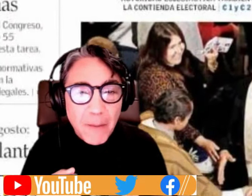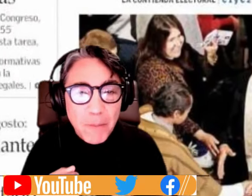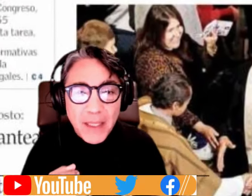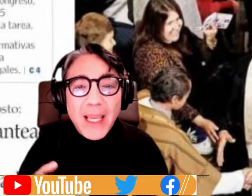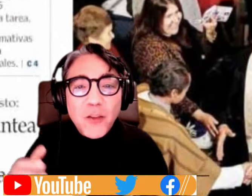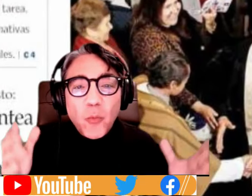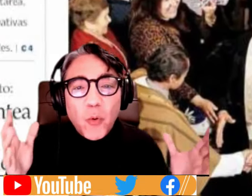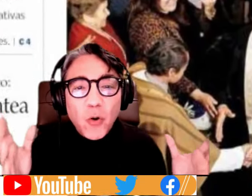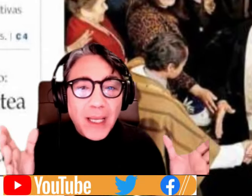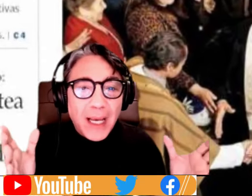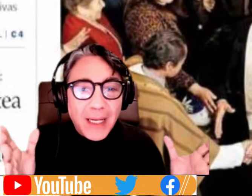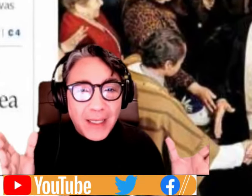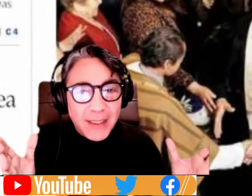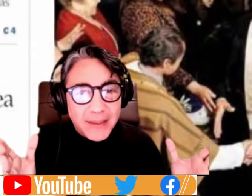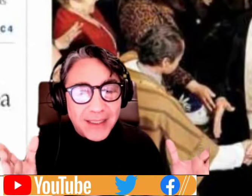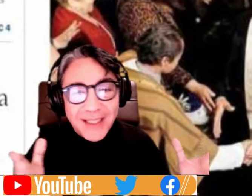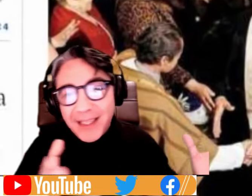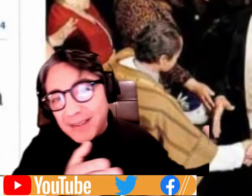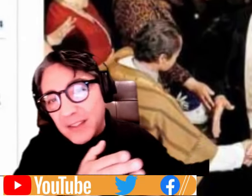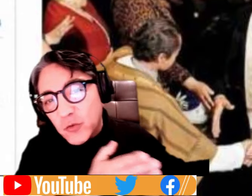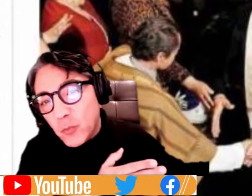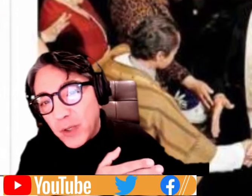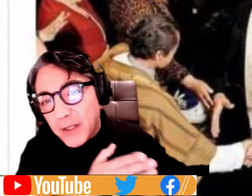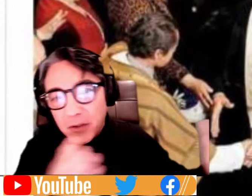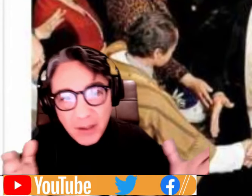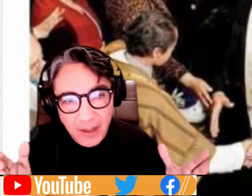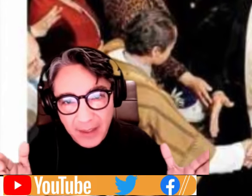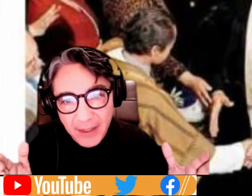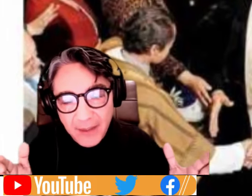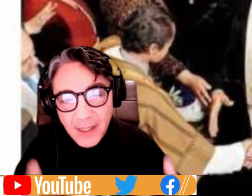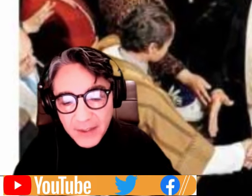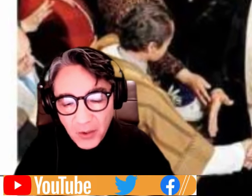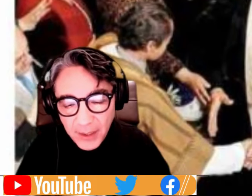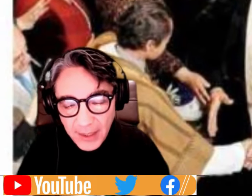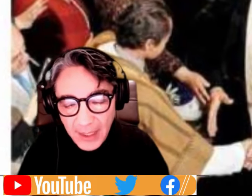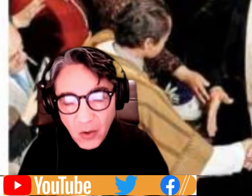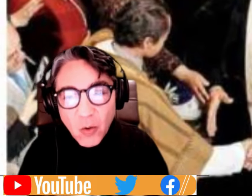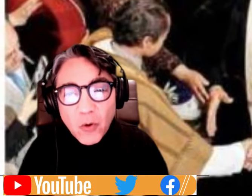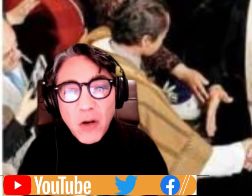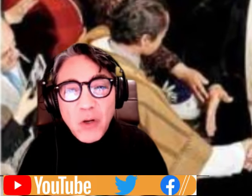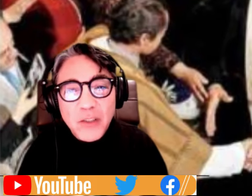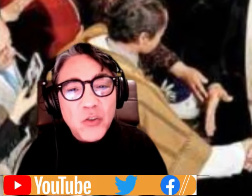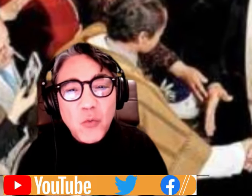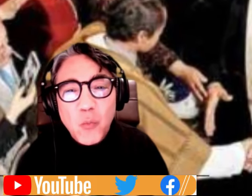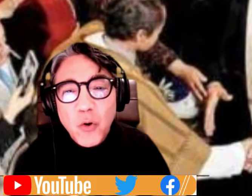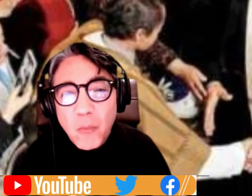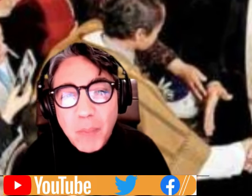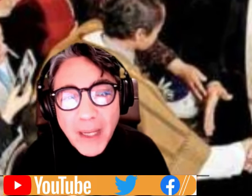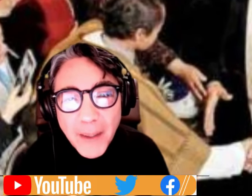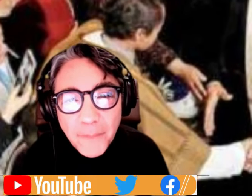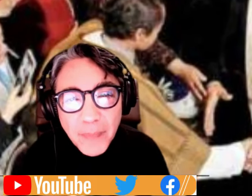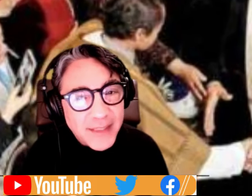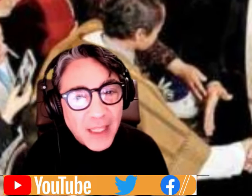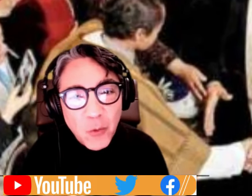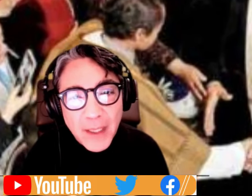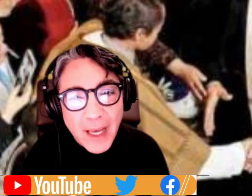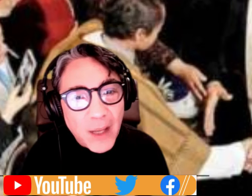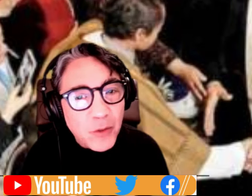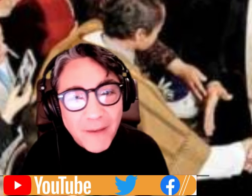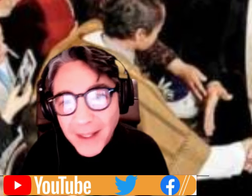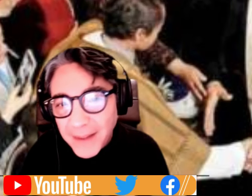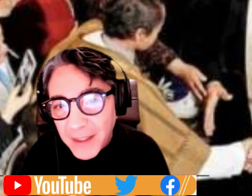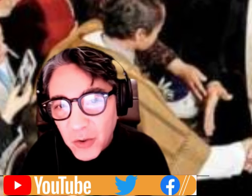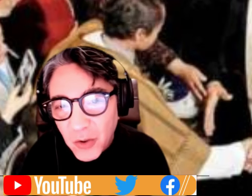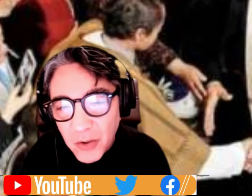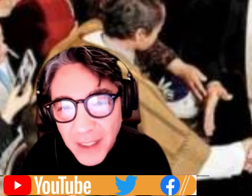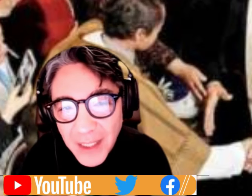a Sebastián esto pone a la derecha desde que se supieron estas develacion lo pone en una situación muy compleja chadwick